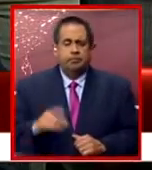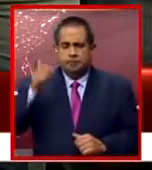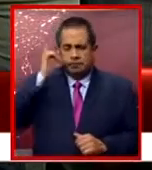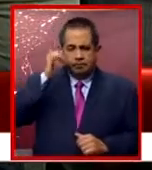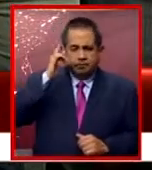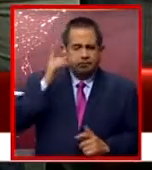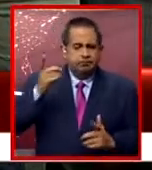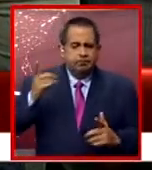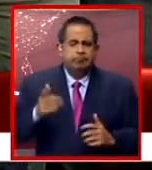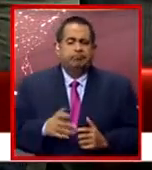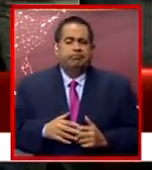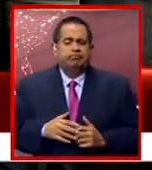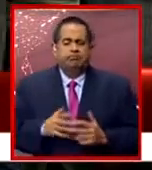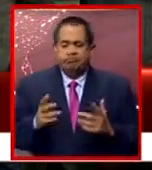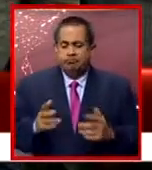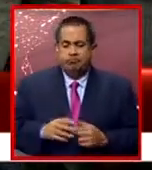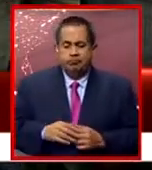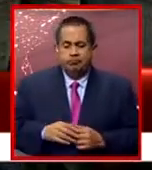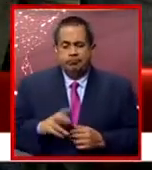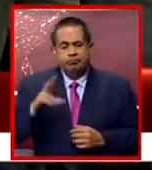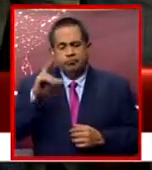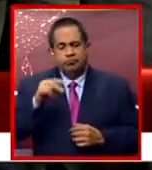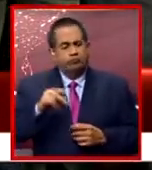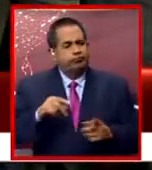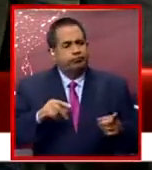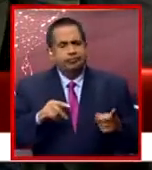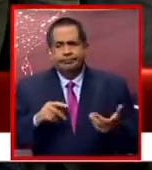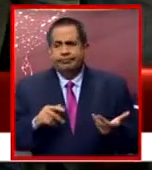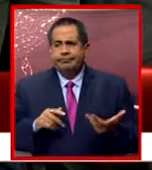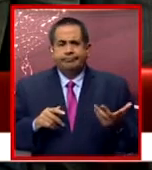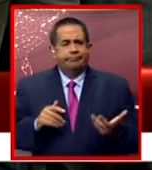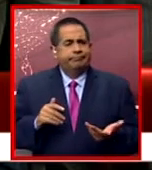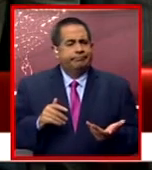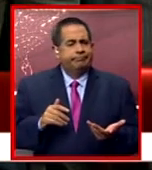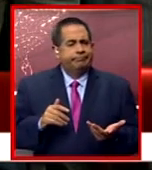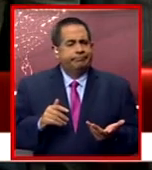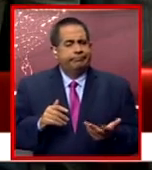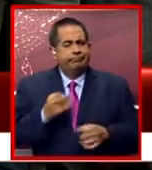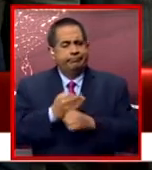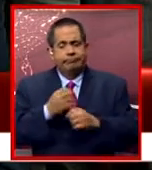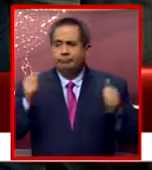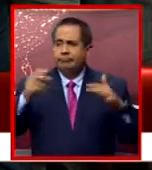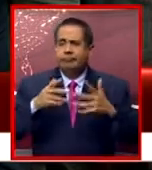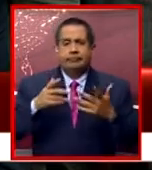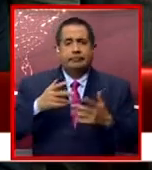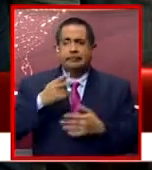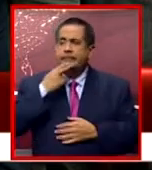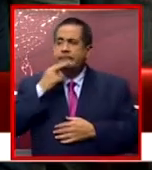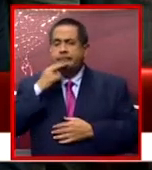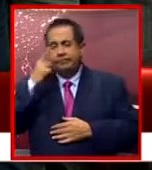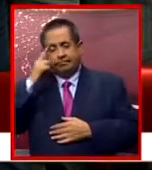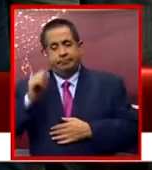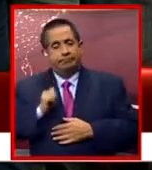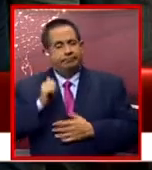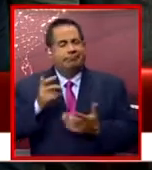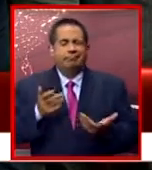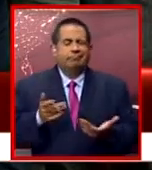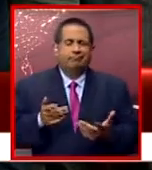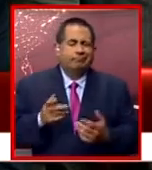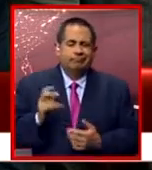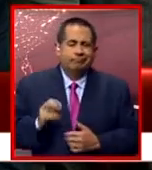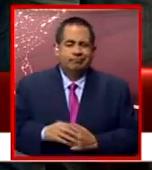no se siga aprovechando estos encuentros que